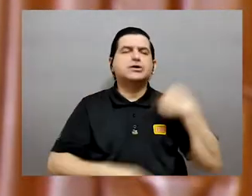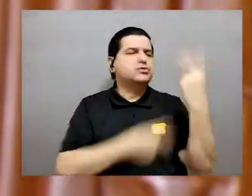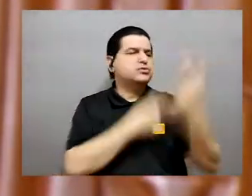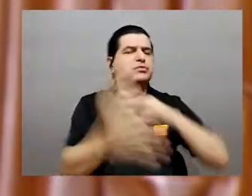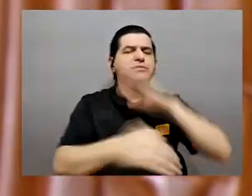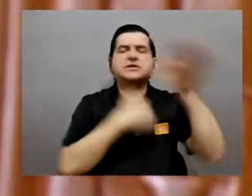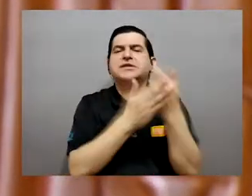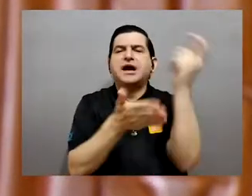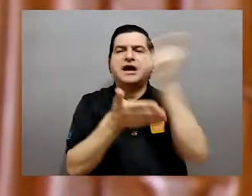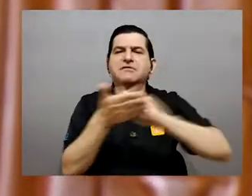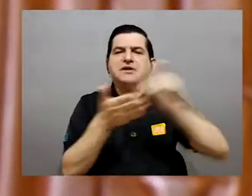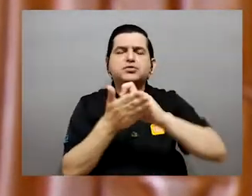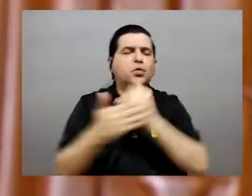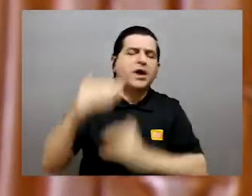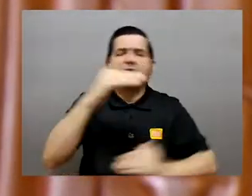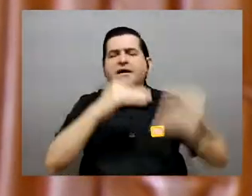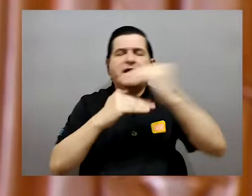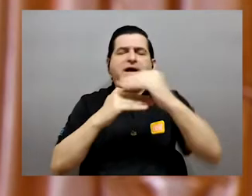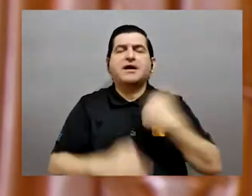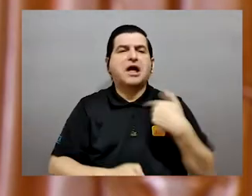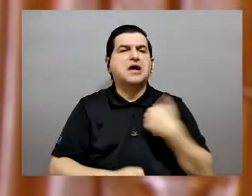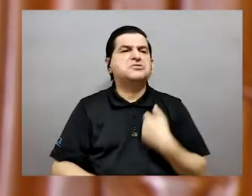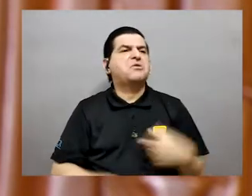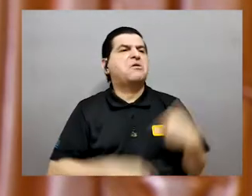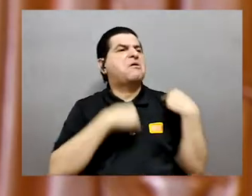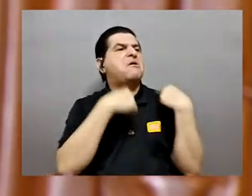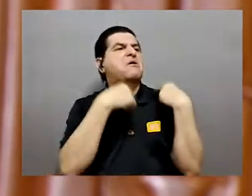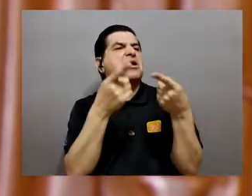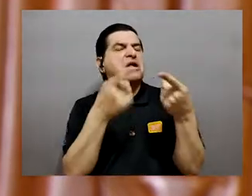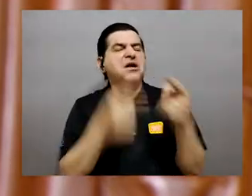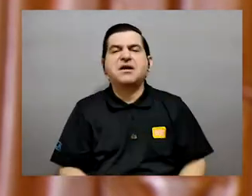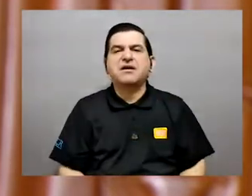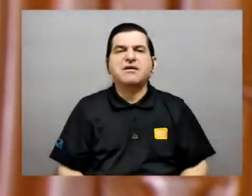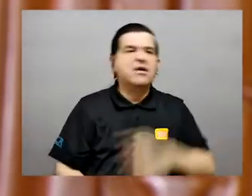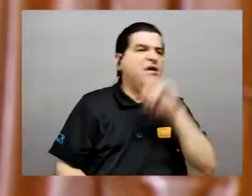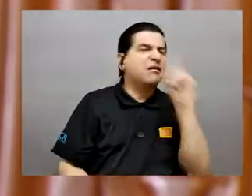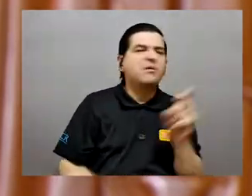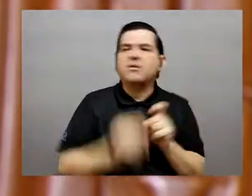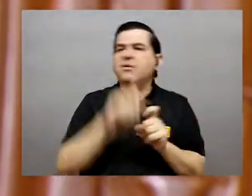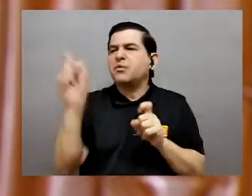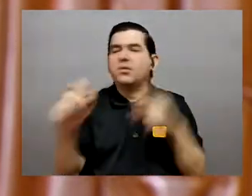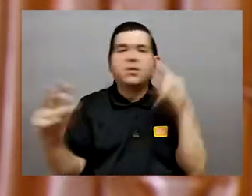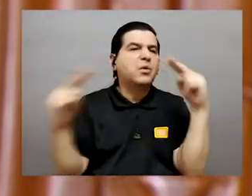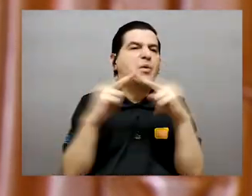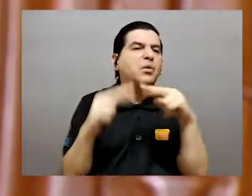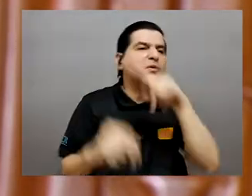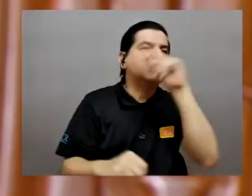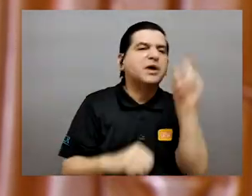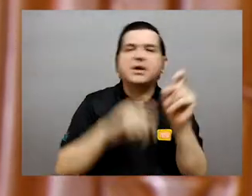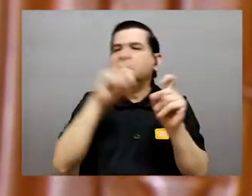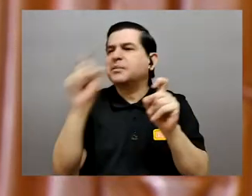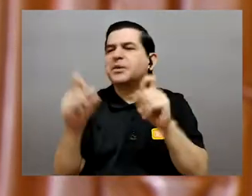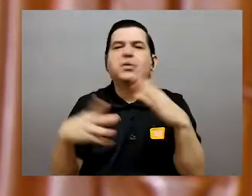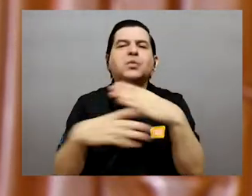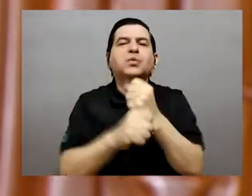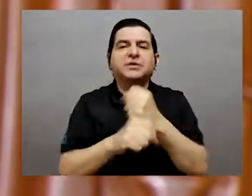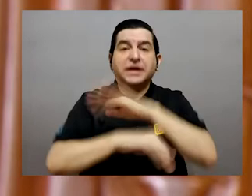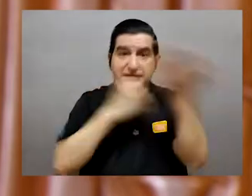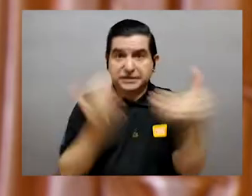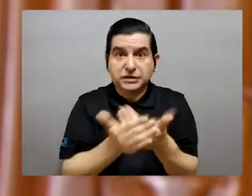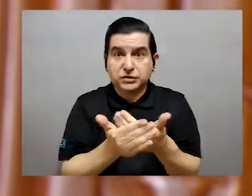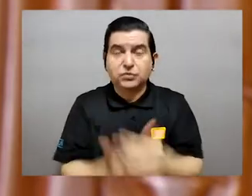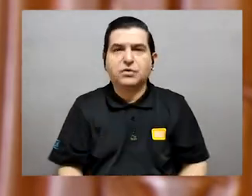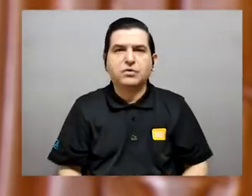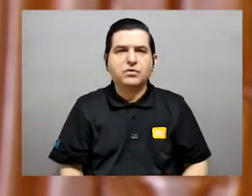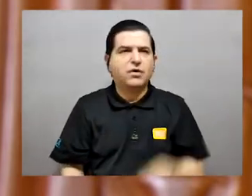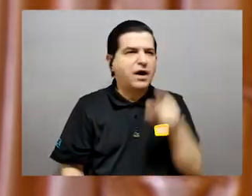24 de abril, muere mi padre. Y era el que ayudaba a mi madre, y entonces había un poco de estabilidad porque él, yo estaba